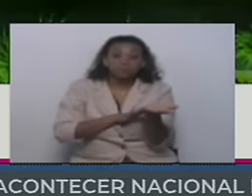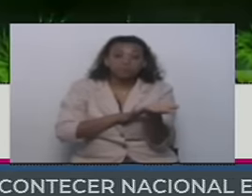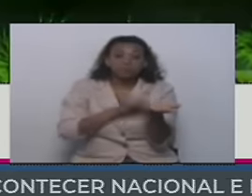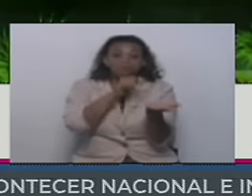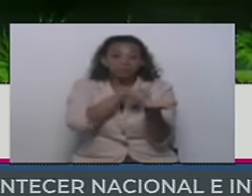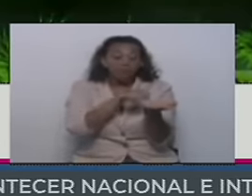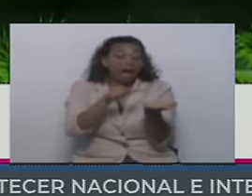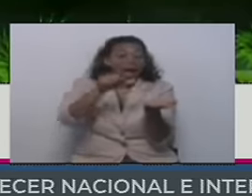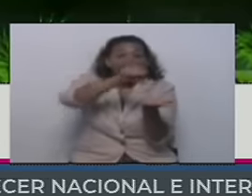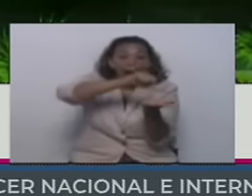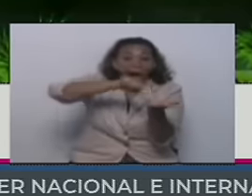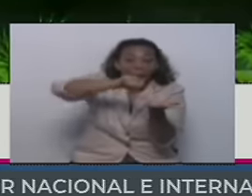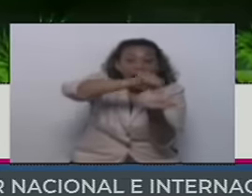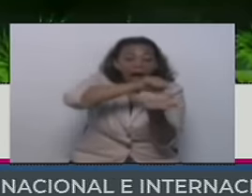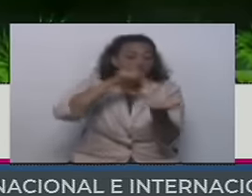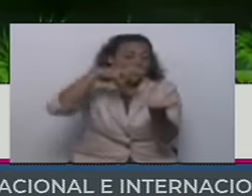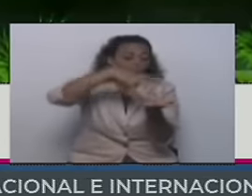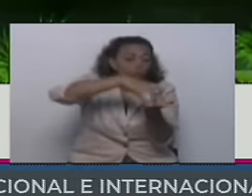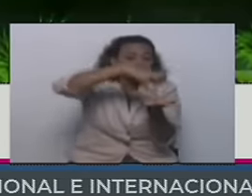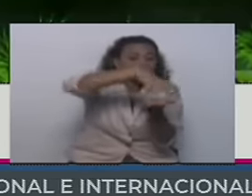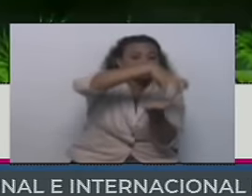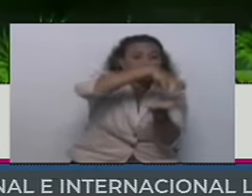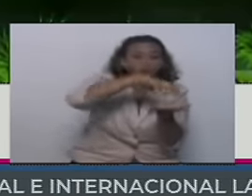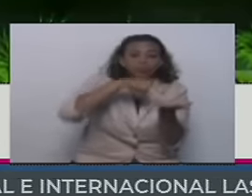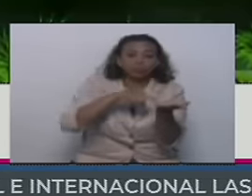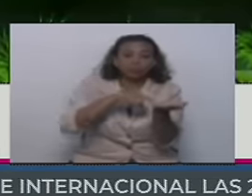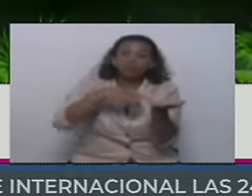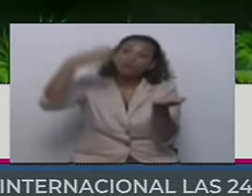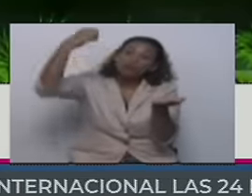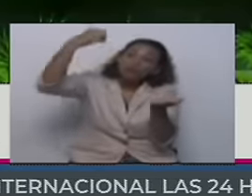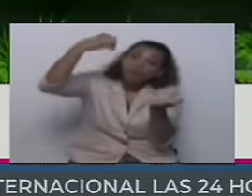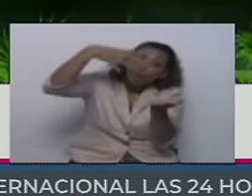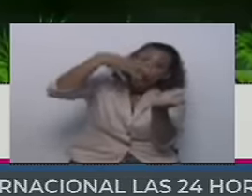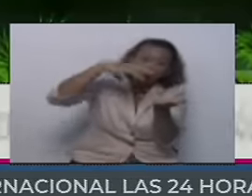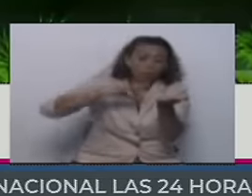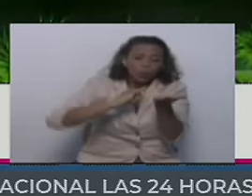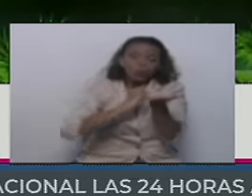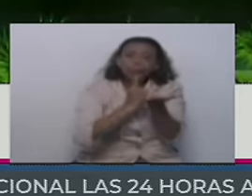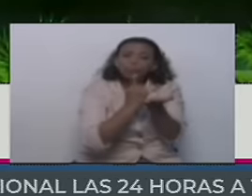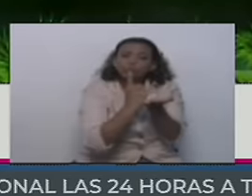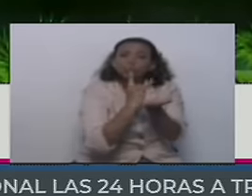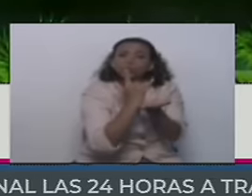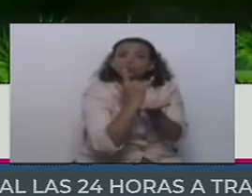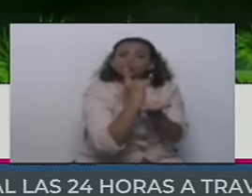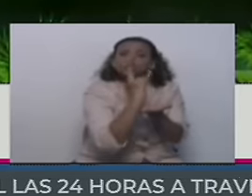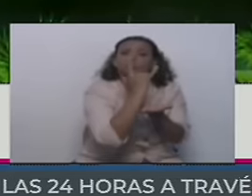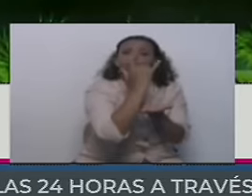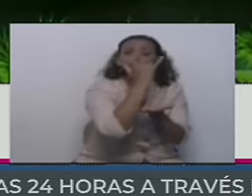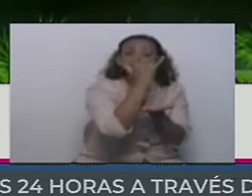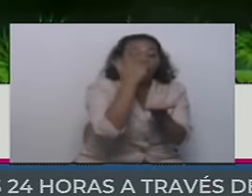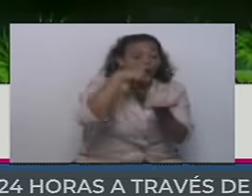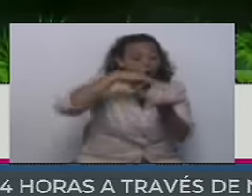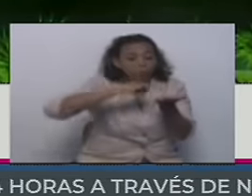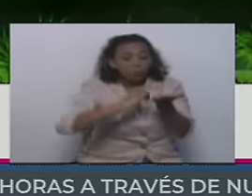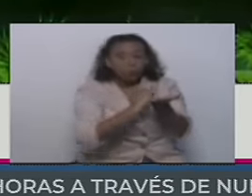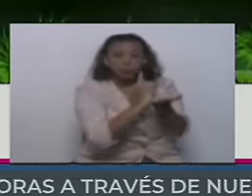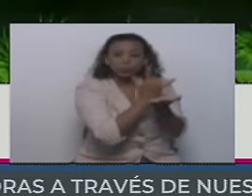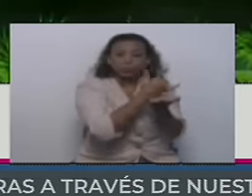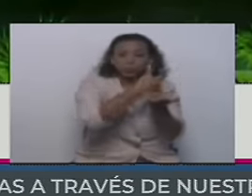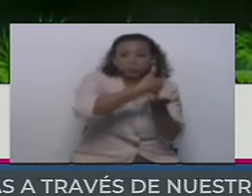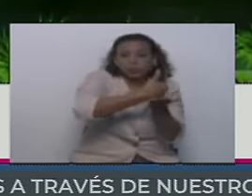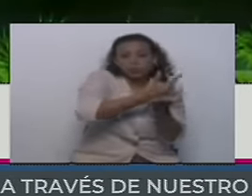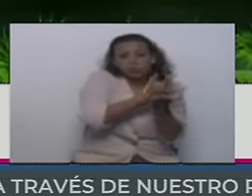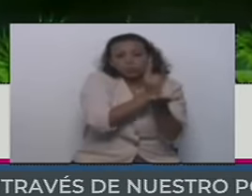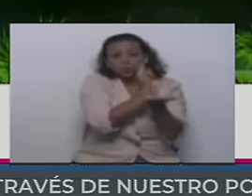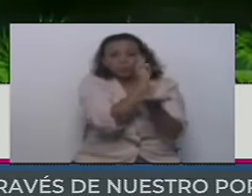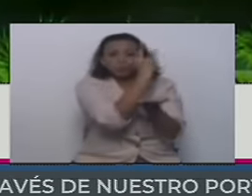Echarle abono, agua y luego ver cómo crece, cuidar de insectos, que crezca bien,